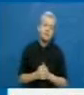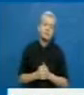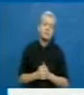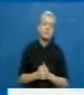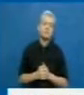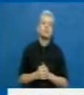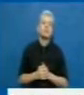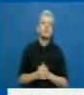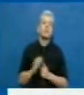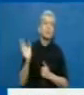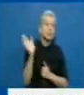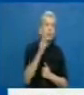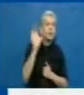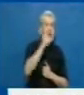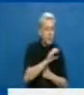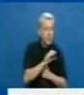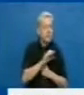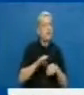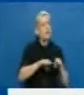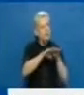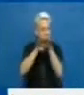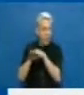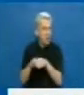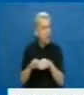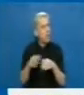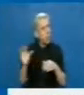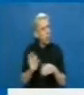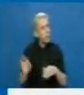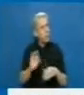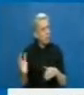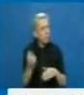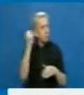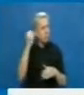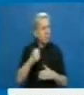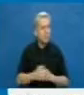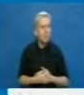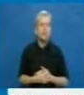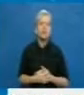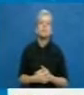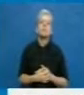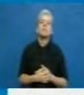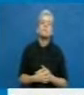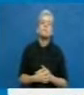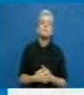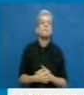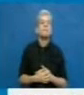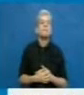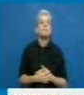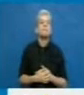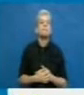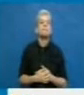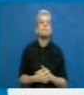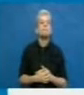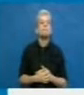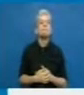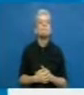tengan oportunidades en nuestra propia provincia, ¿no? Estamos conversando con él para ver si nos podemos juntar, para que no se malinterprete. La medida que se habían